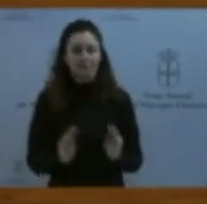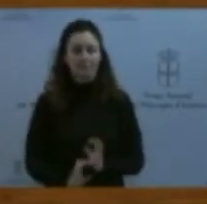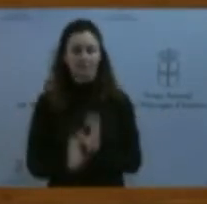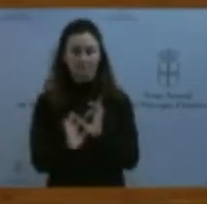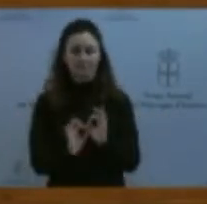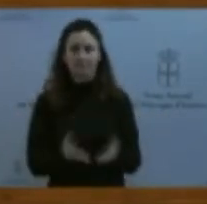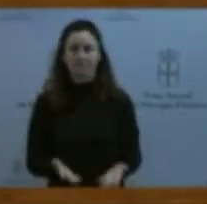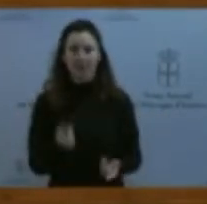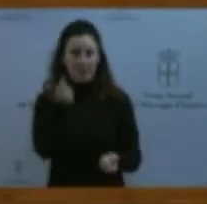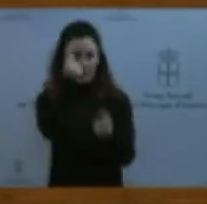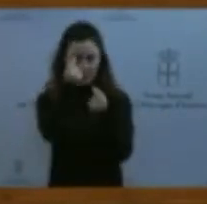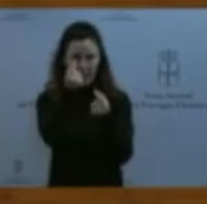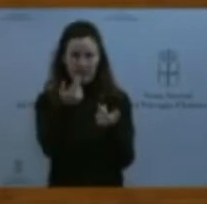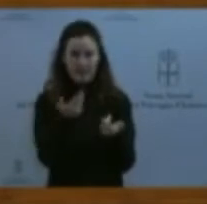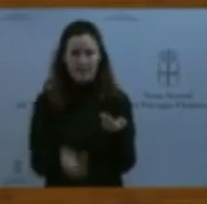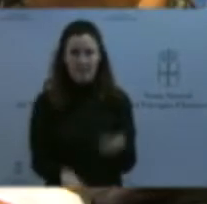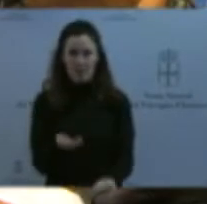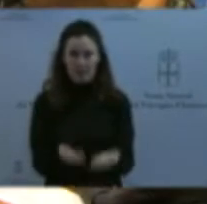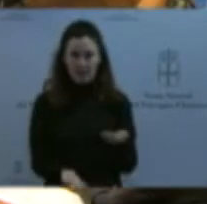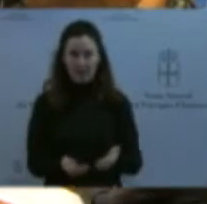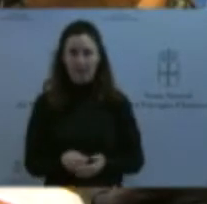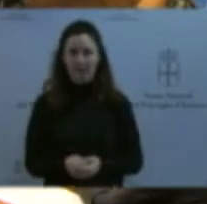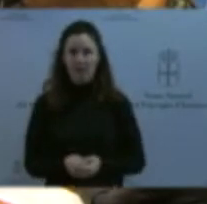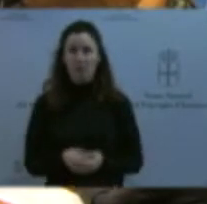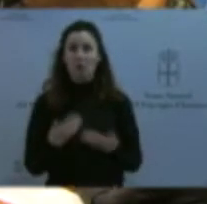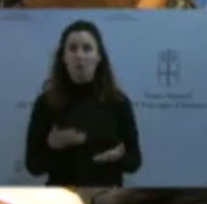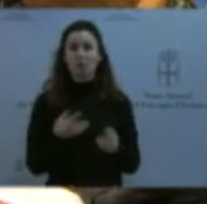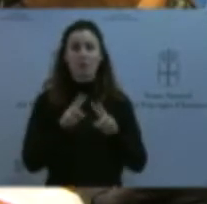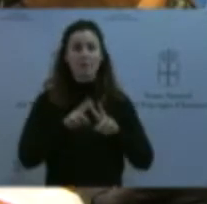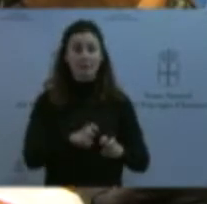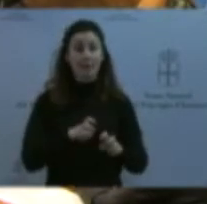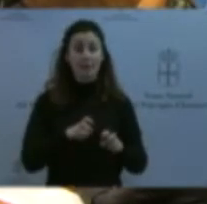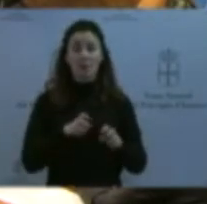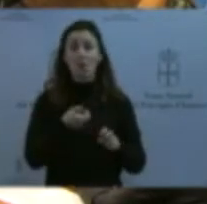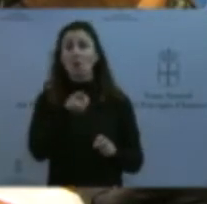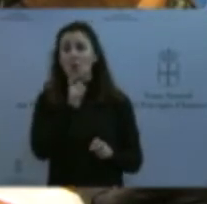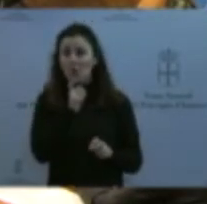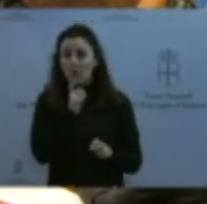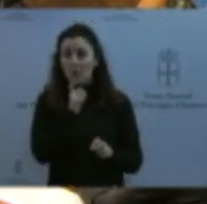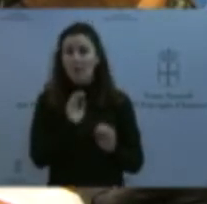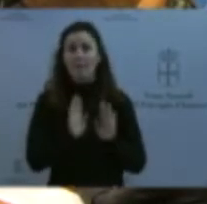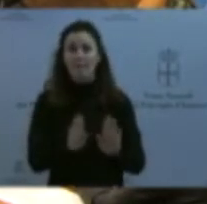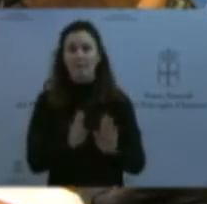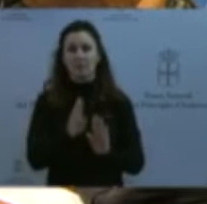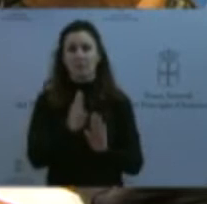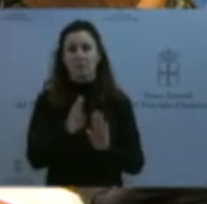de las líneas de investigación, etcétera, pero en los parámetros básicos le comento lo siguiente.